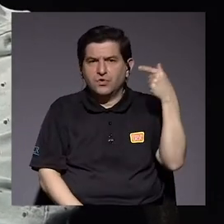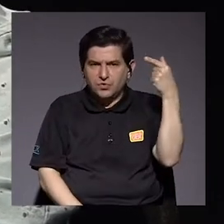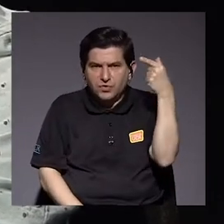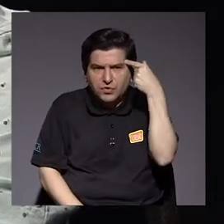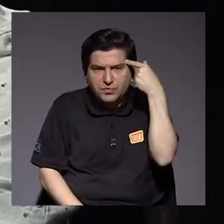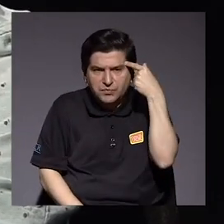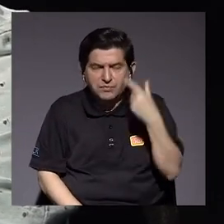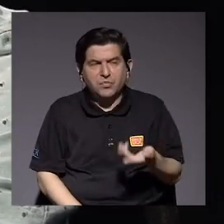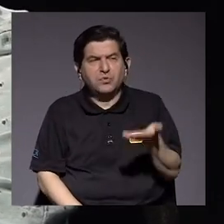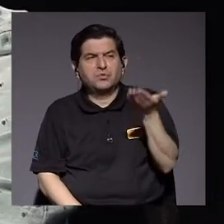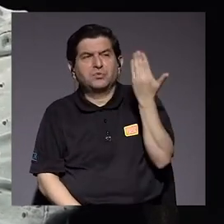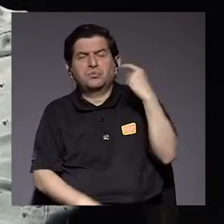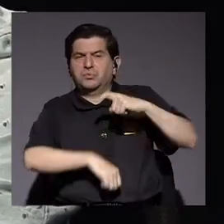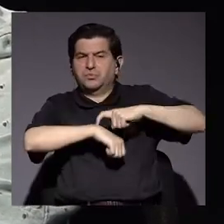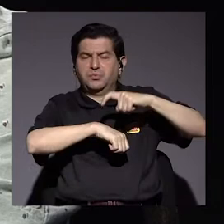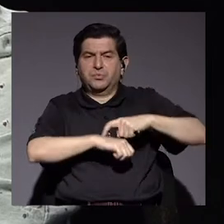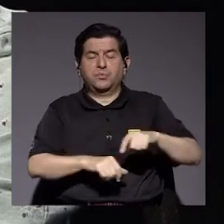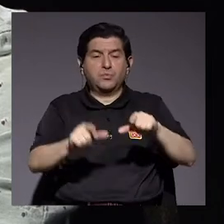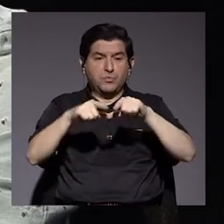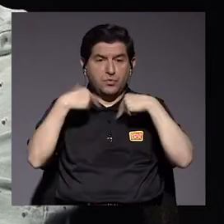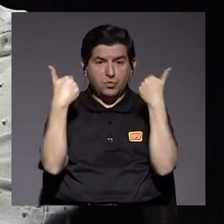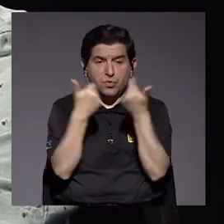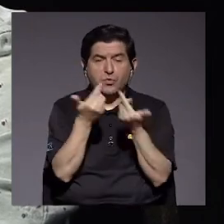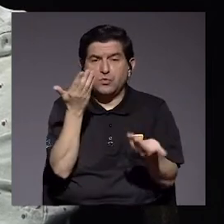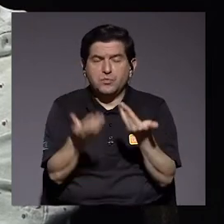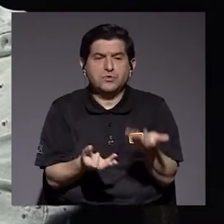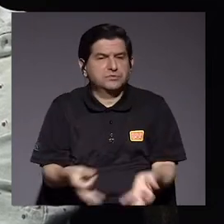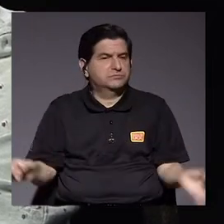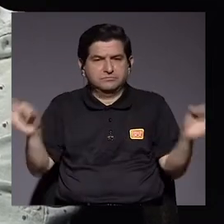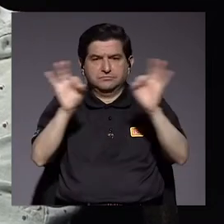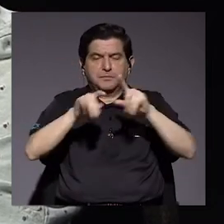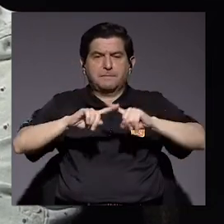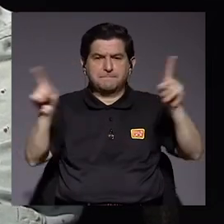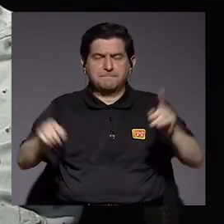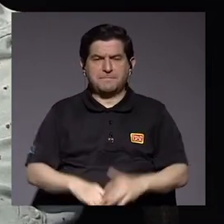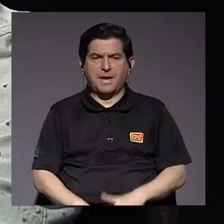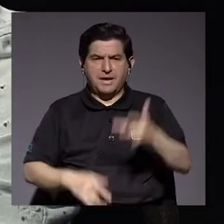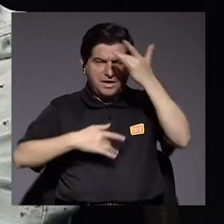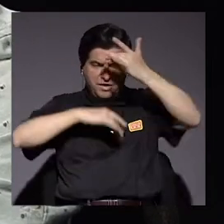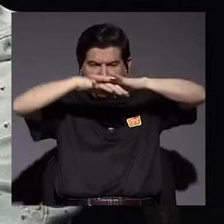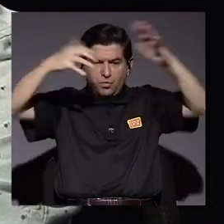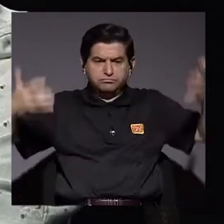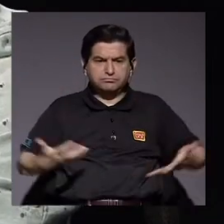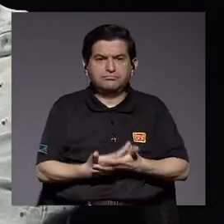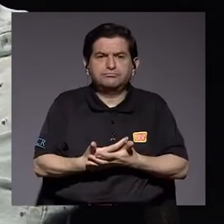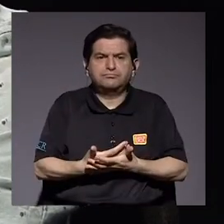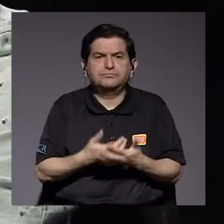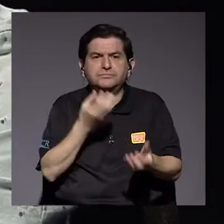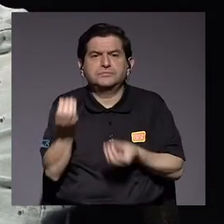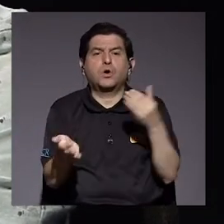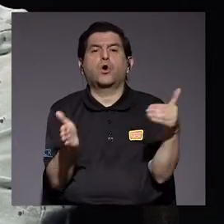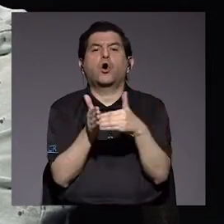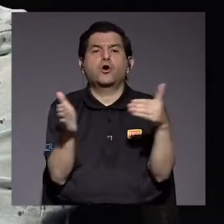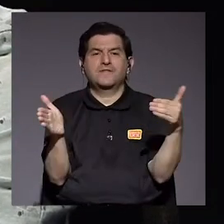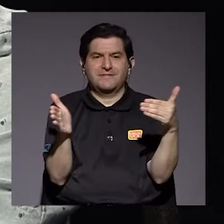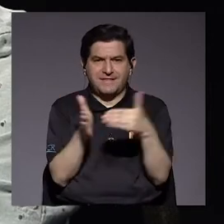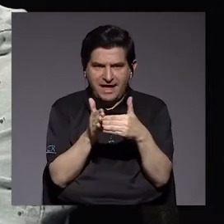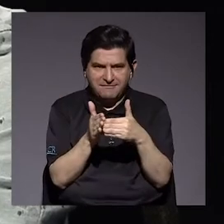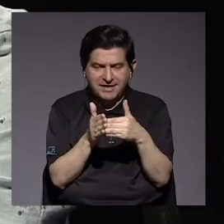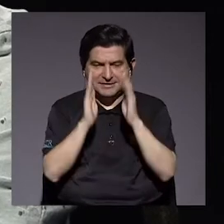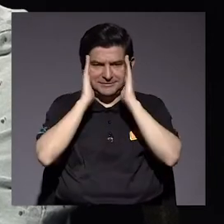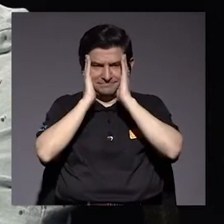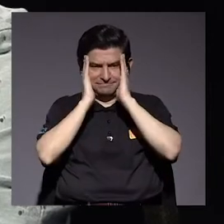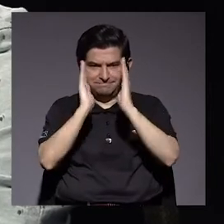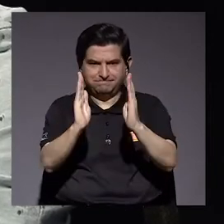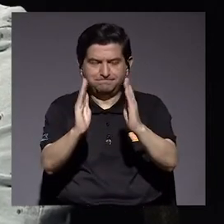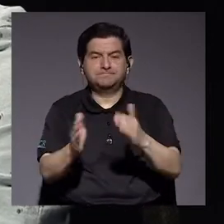perdió el apoyo, y sectores que han perdido un poco la relevancia. Sin embargo, la pandemia lo que ha hecho es volver a darles